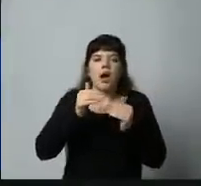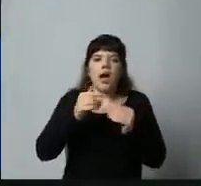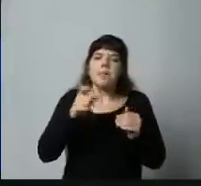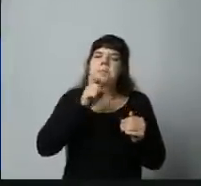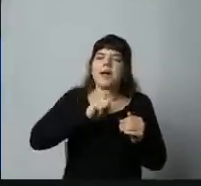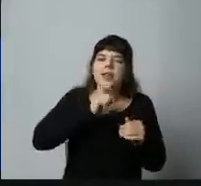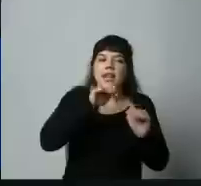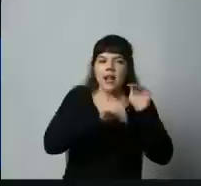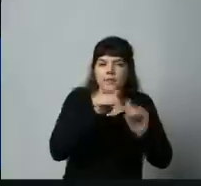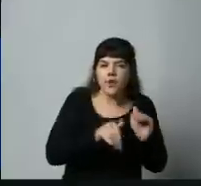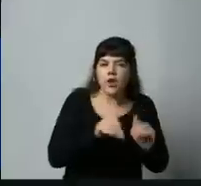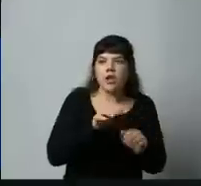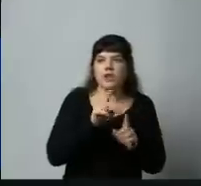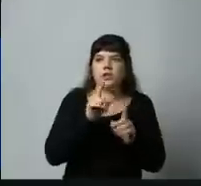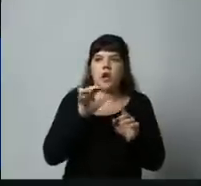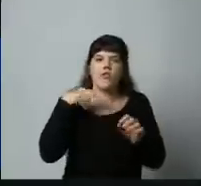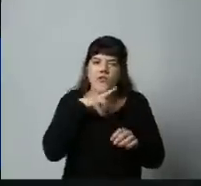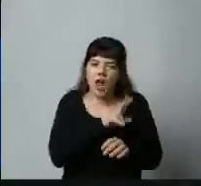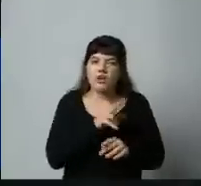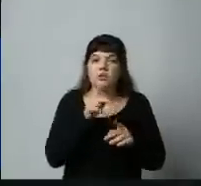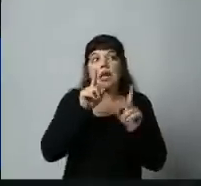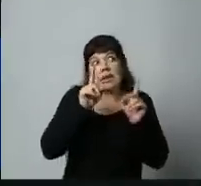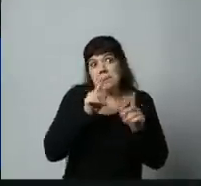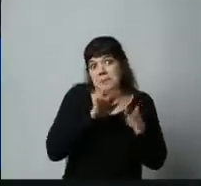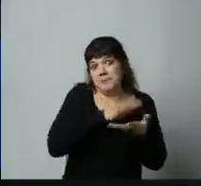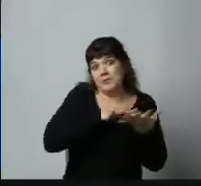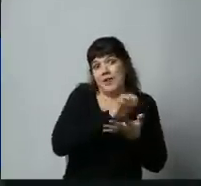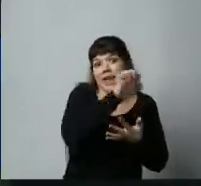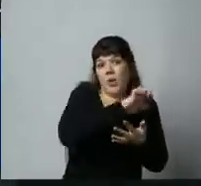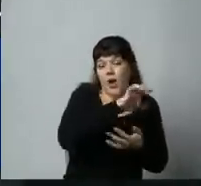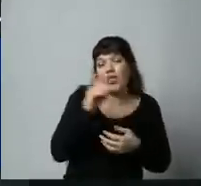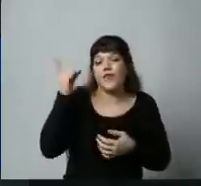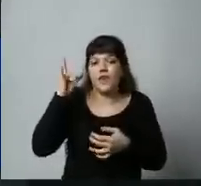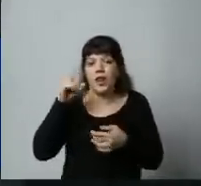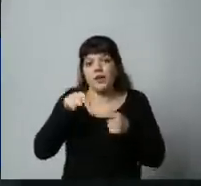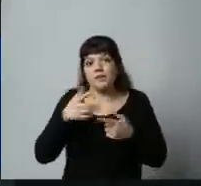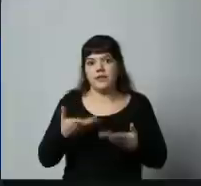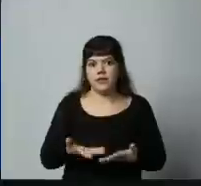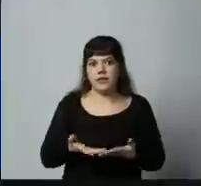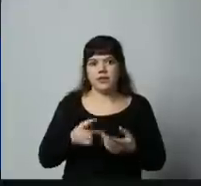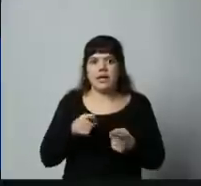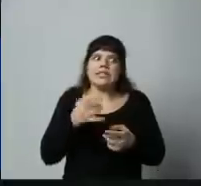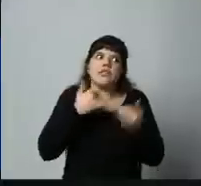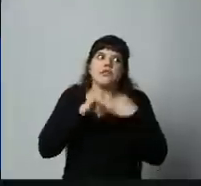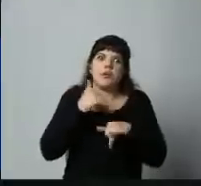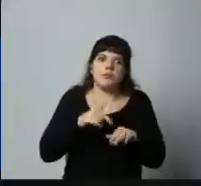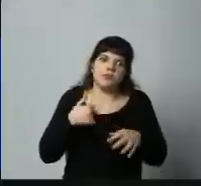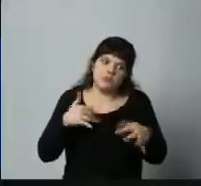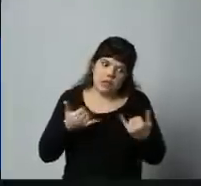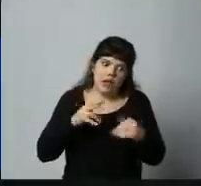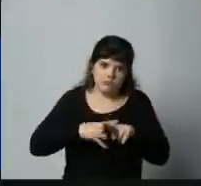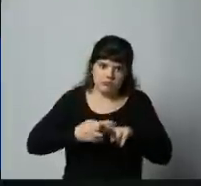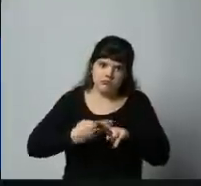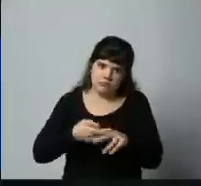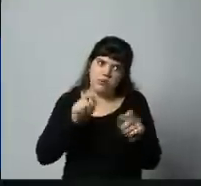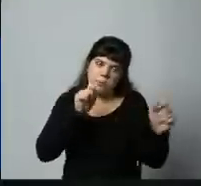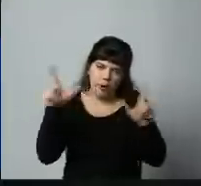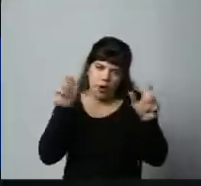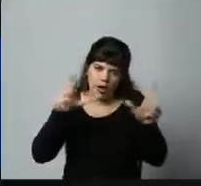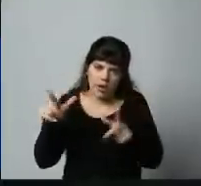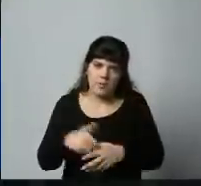es lo que está pasando concretamente en Ecuador y Bolivia y más o menos esa información que hemos tratado en varios programas